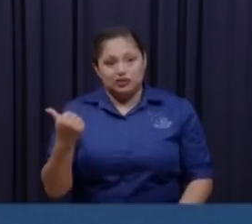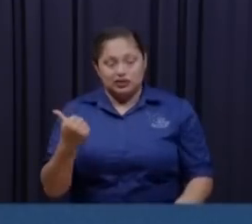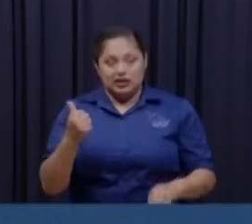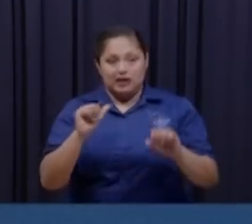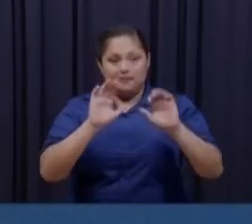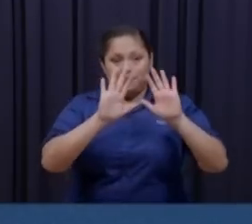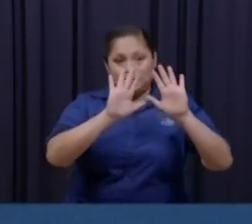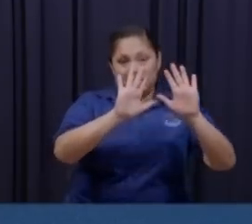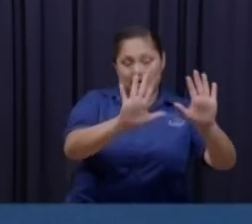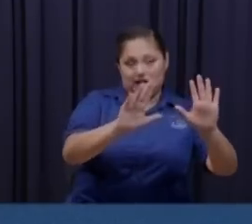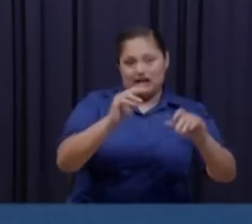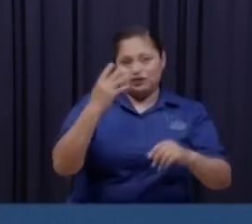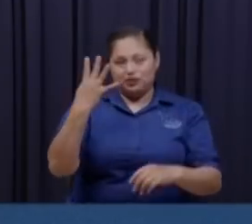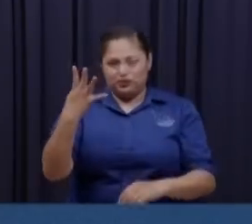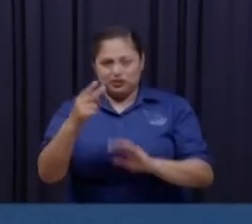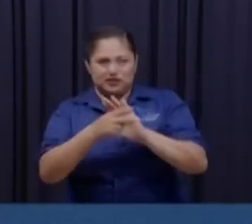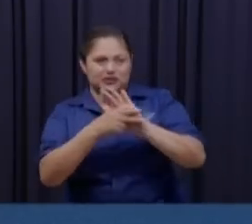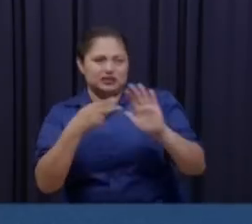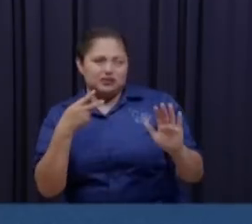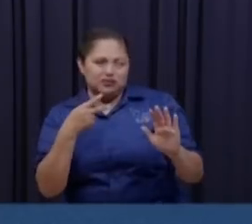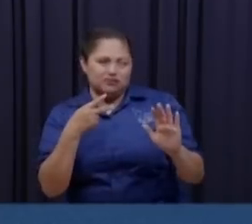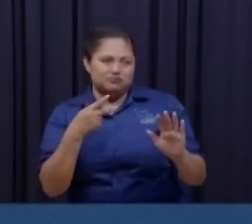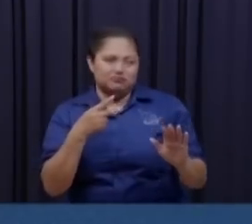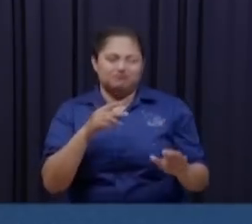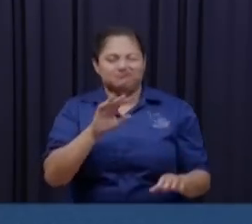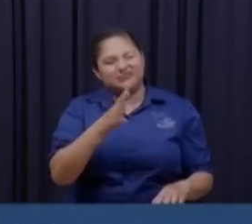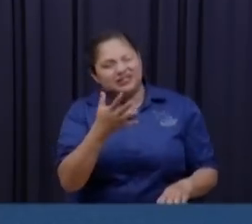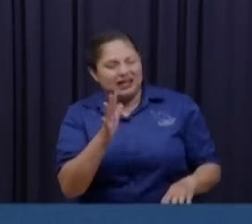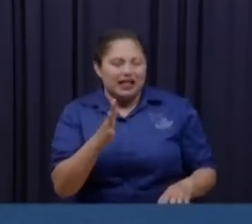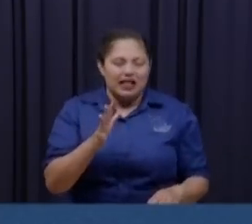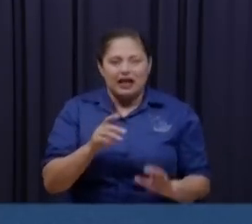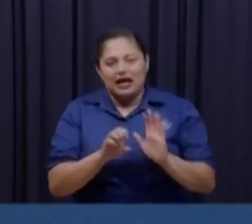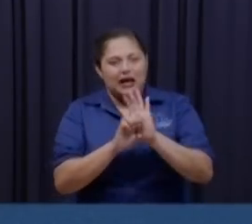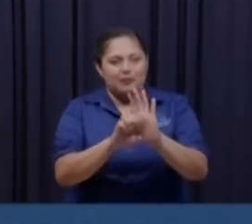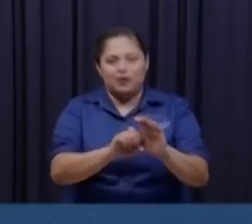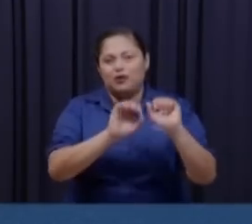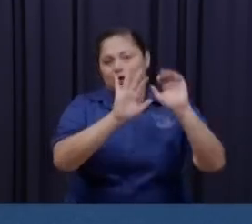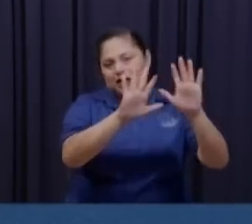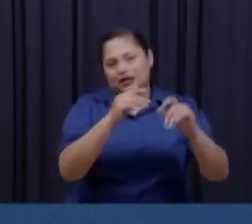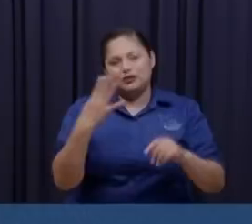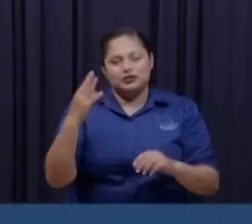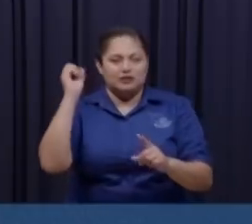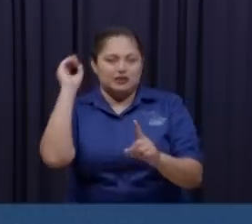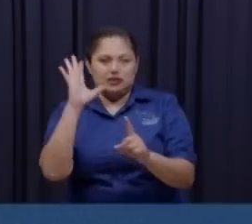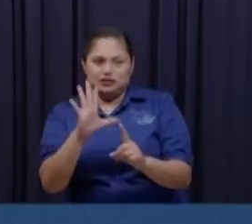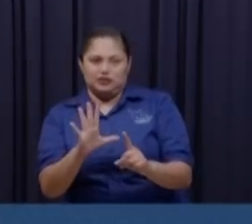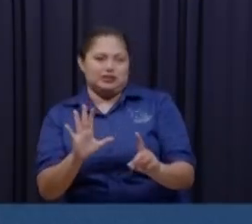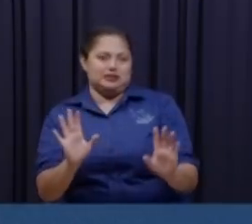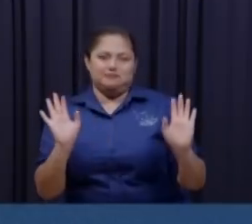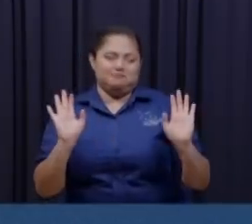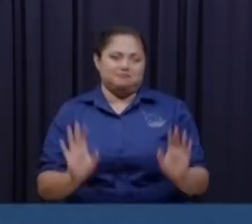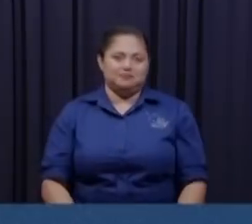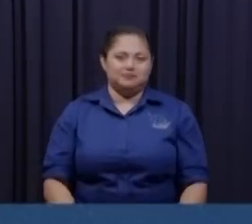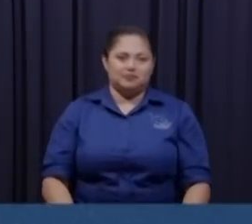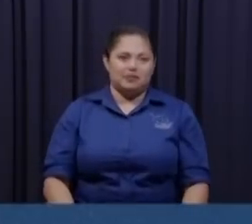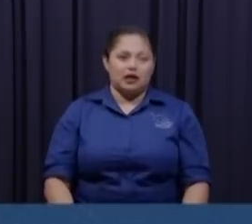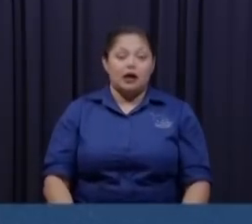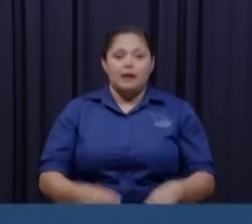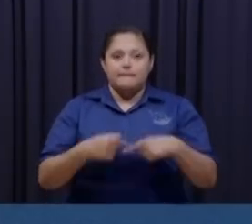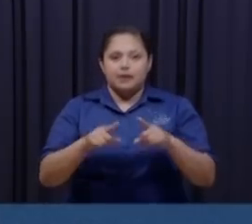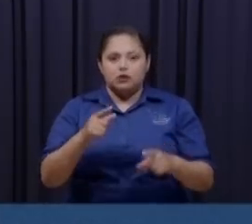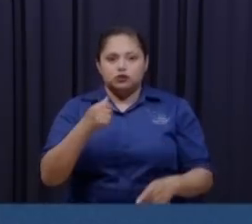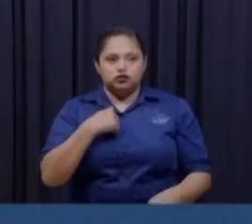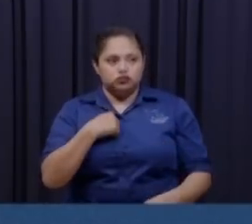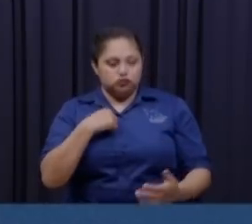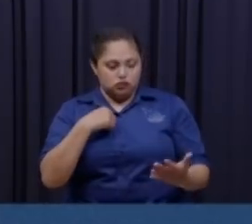14 versículos, quizá, pongámosles que 14 bendiciones. No son 14, son más, pero 14 versículos. Pero aquí ya voy por